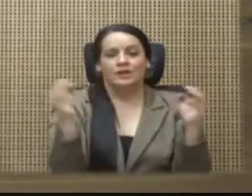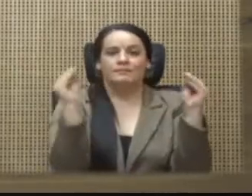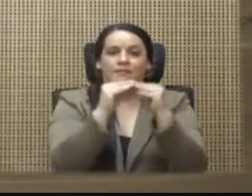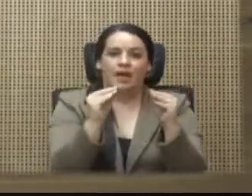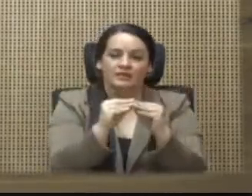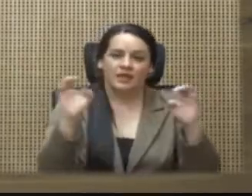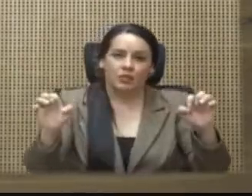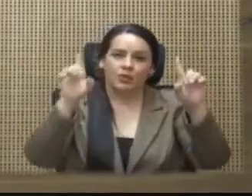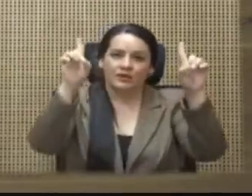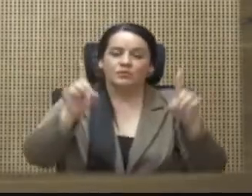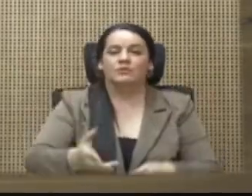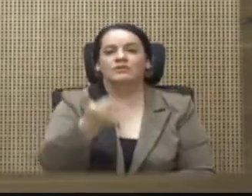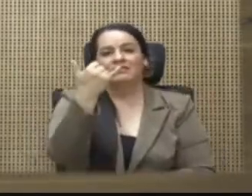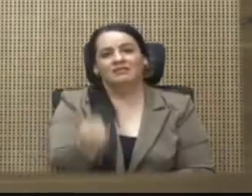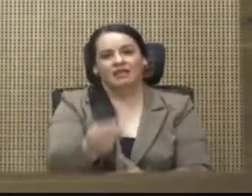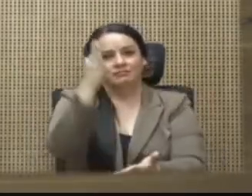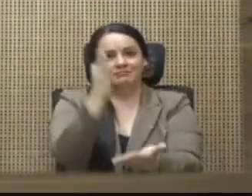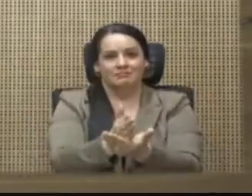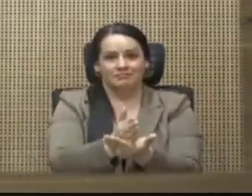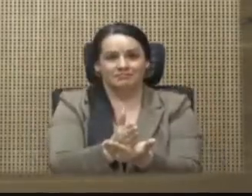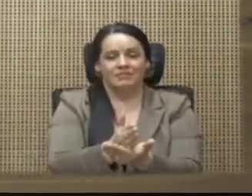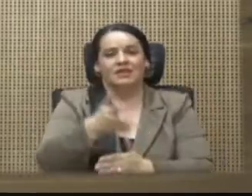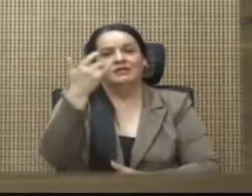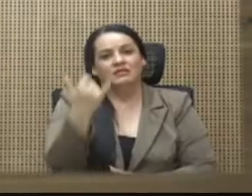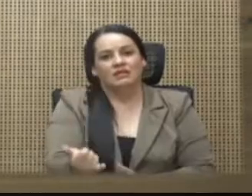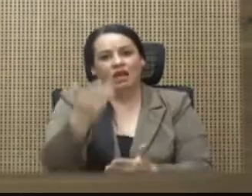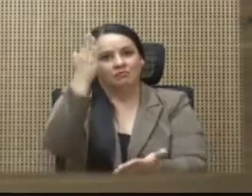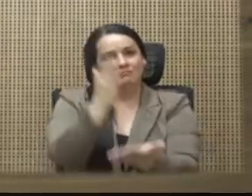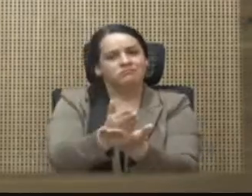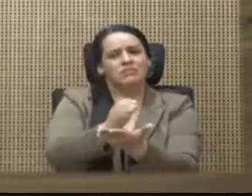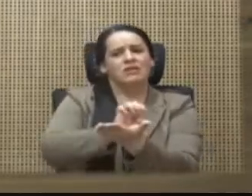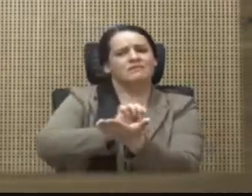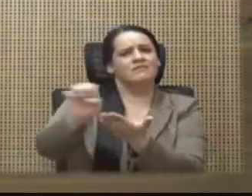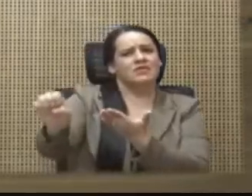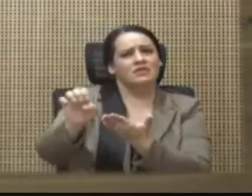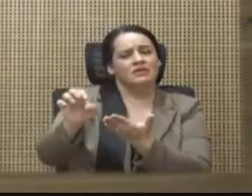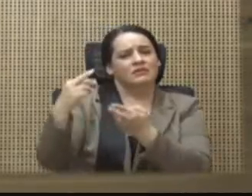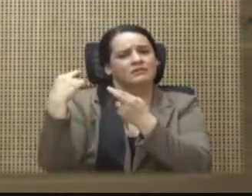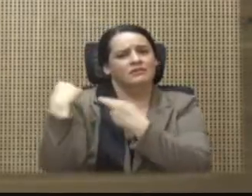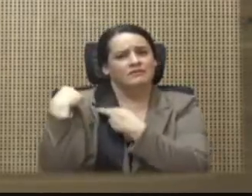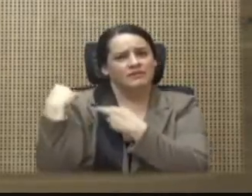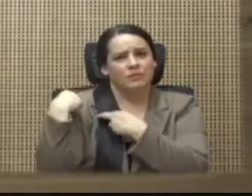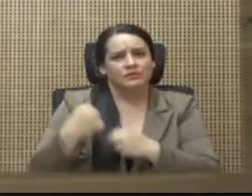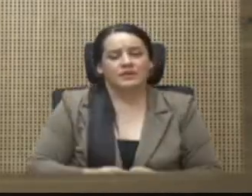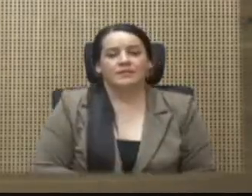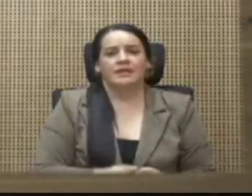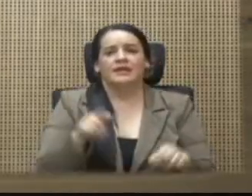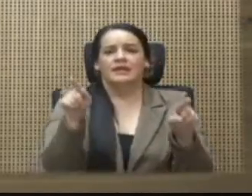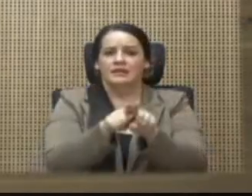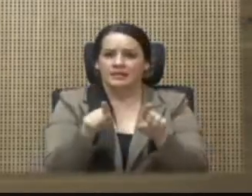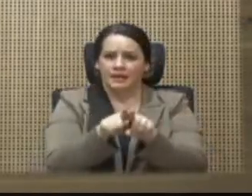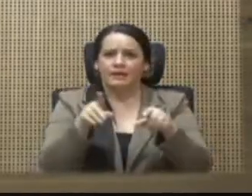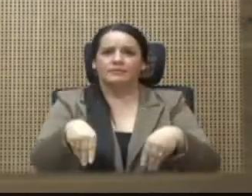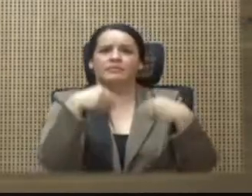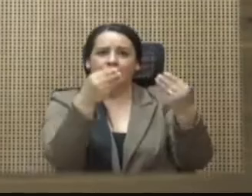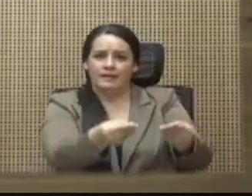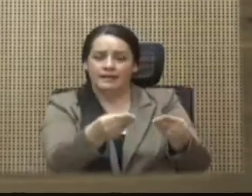Ya basta de evadir las responsabilidades y delegarlas y empiecen a